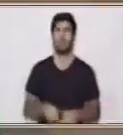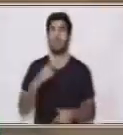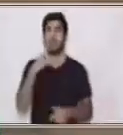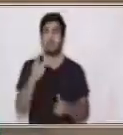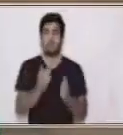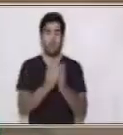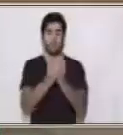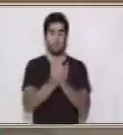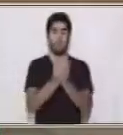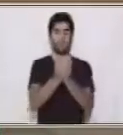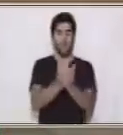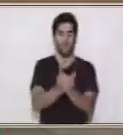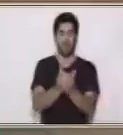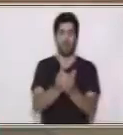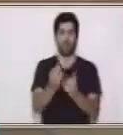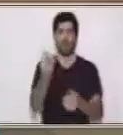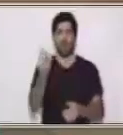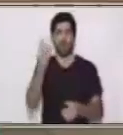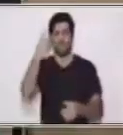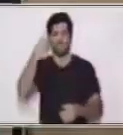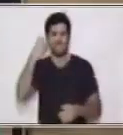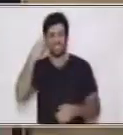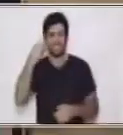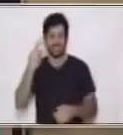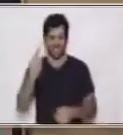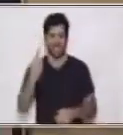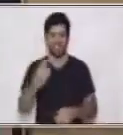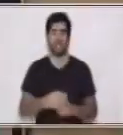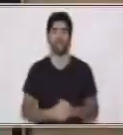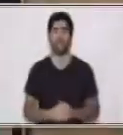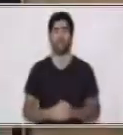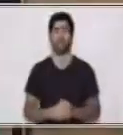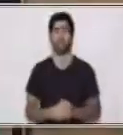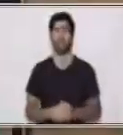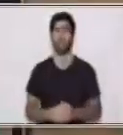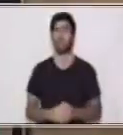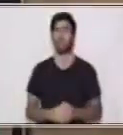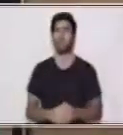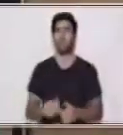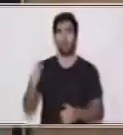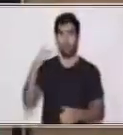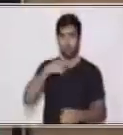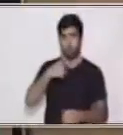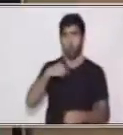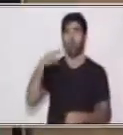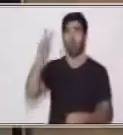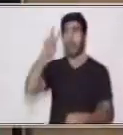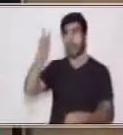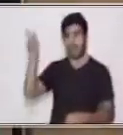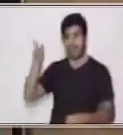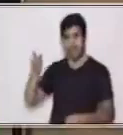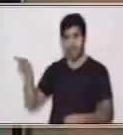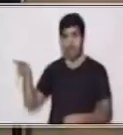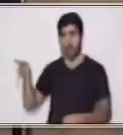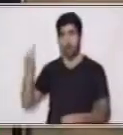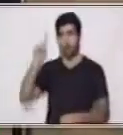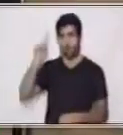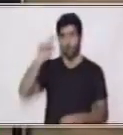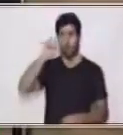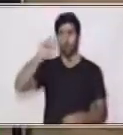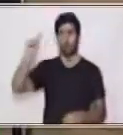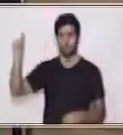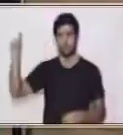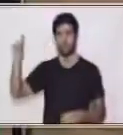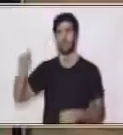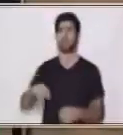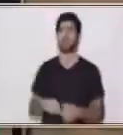barco carbonero. Y ahora vamos a cambiar de modalidad. Yo leeré un verso. ¿Te recuerdas de los versos? Que